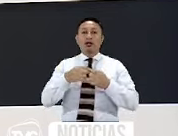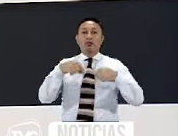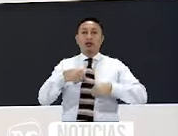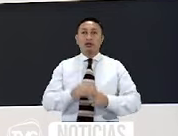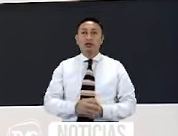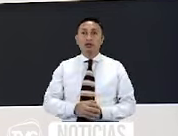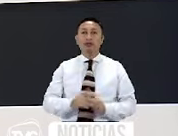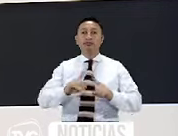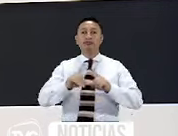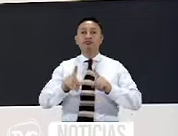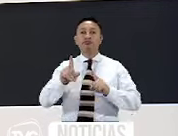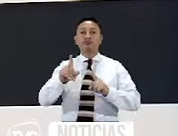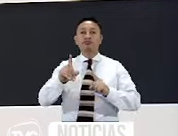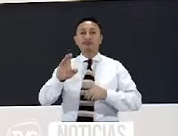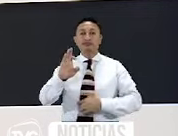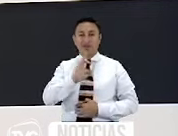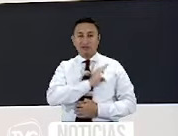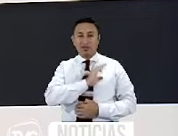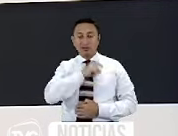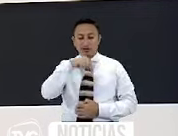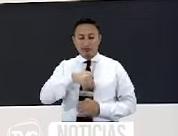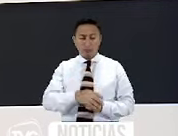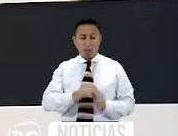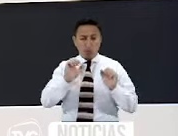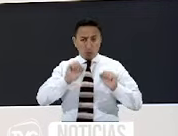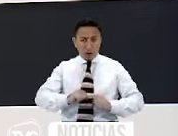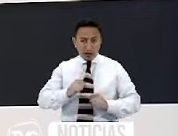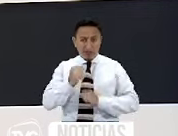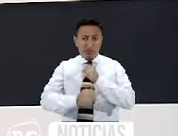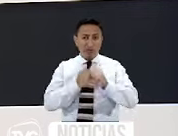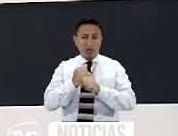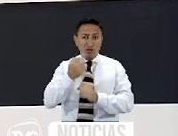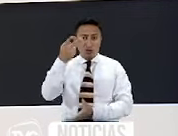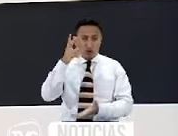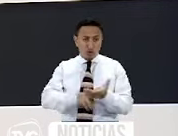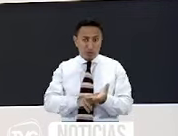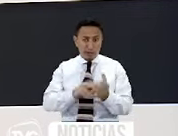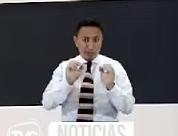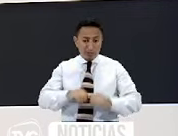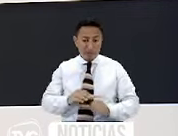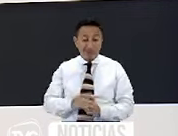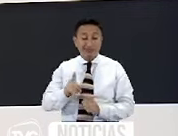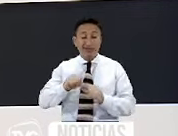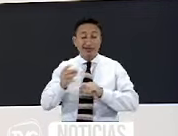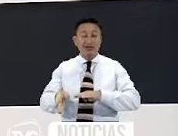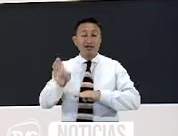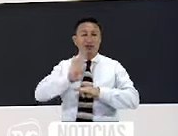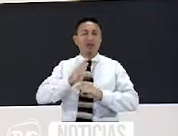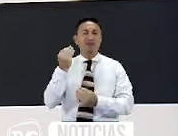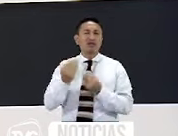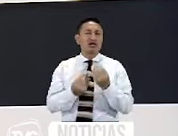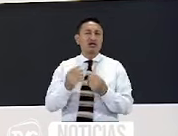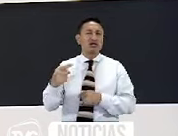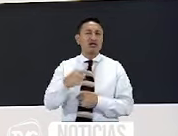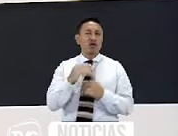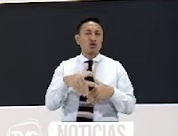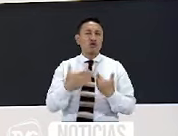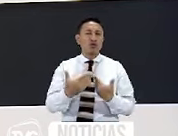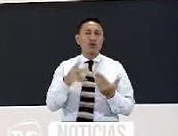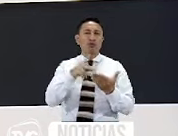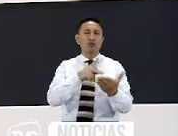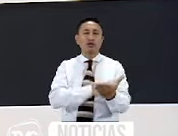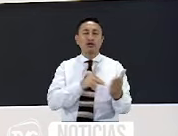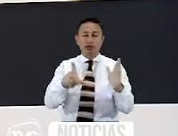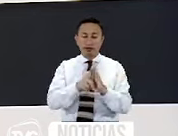varios expertos sobre la viabilidad de esta propuesta y el rol de la Asamblea Nacional en el tratamiento de los proyectos de